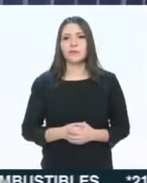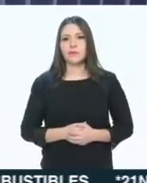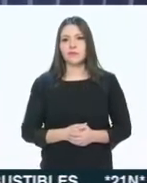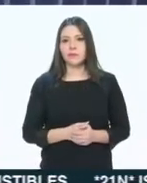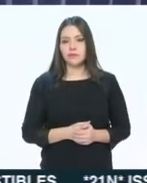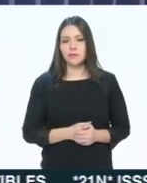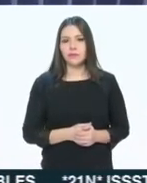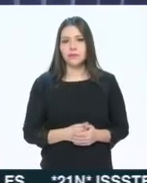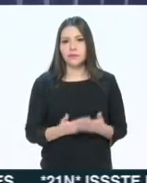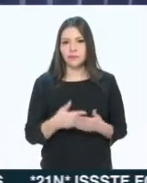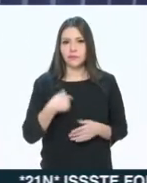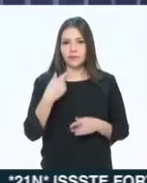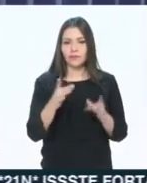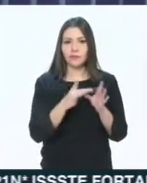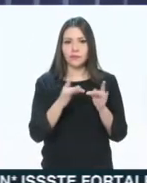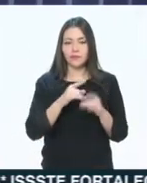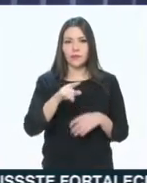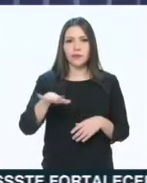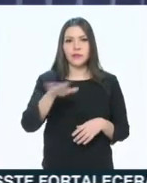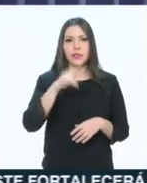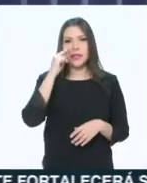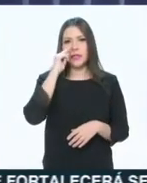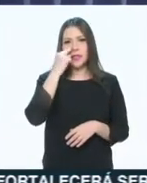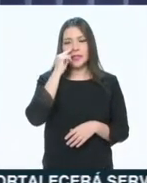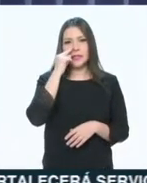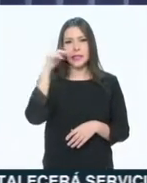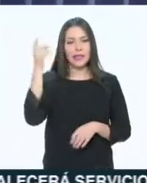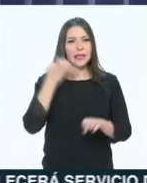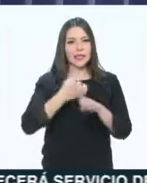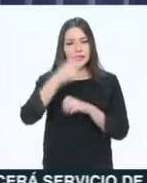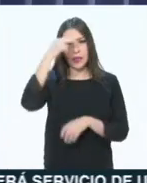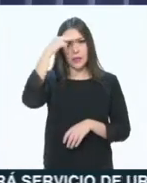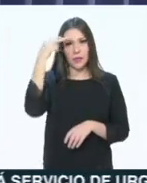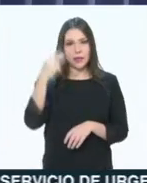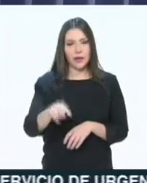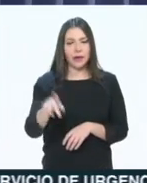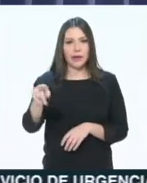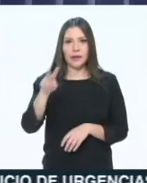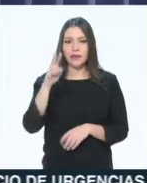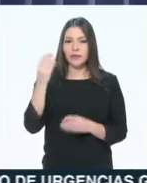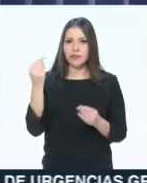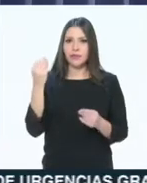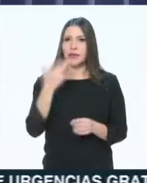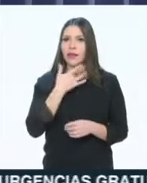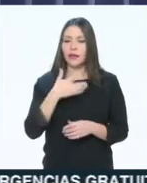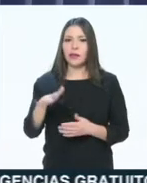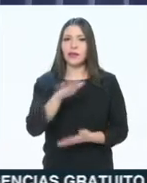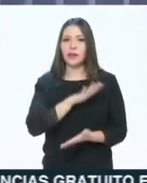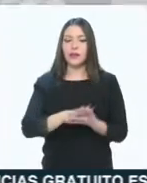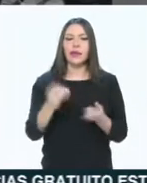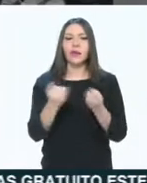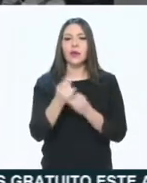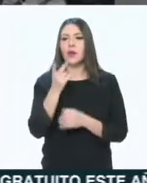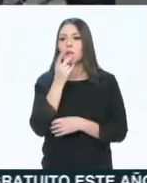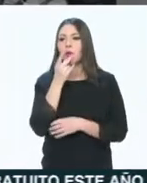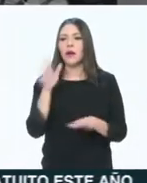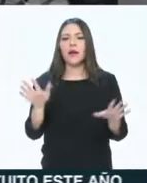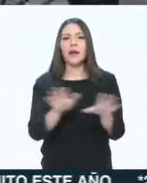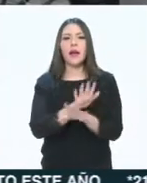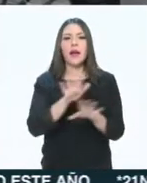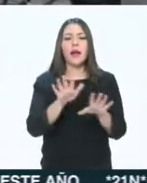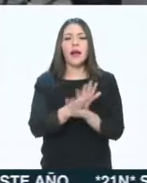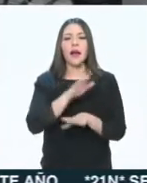Les platico que en el municipio de Nezahualcóyotl, allá en el Estado de México, donde ha sido notorio el desabasto de los hidrocarburos, los policías cambiaron las patrullas